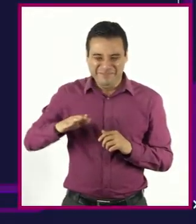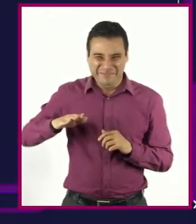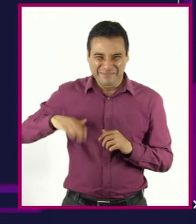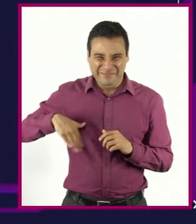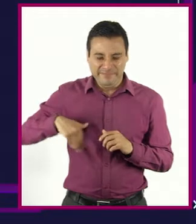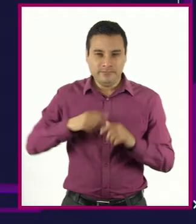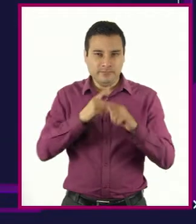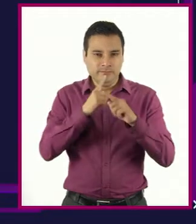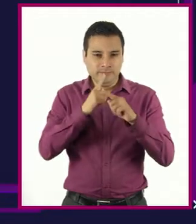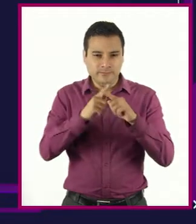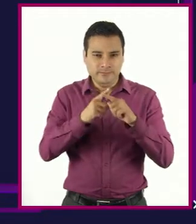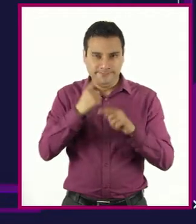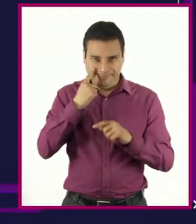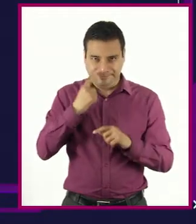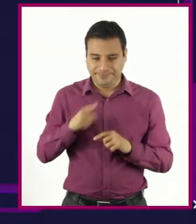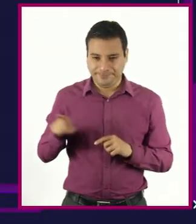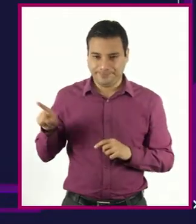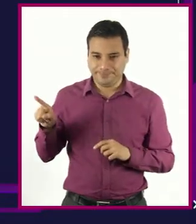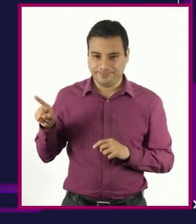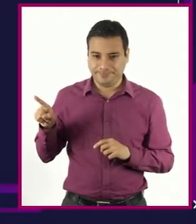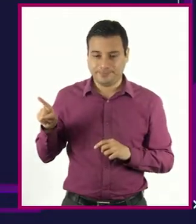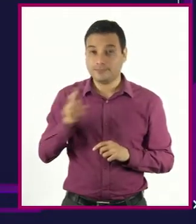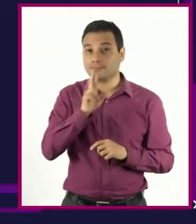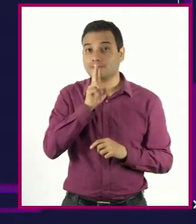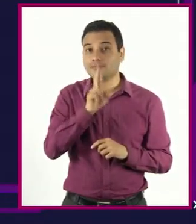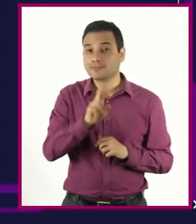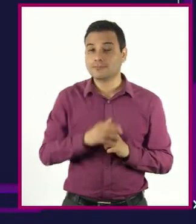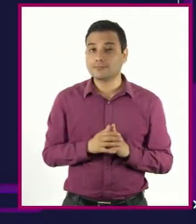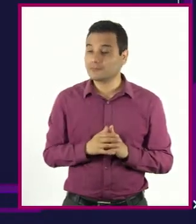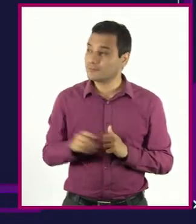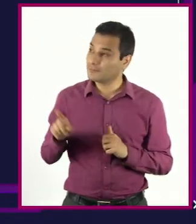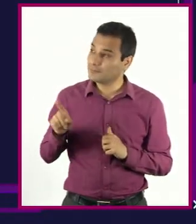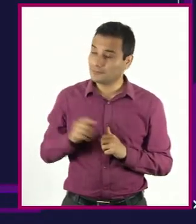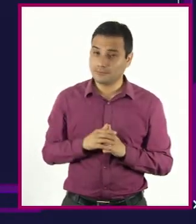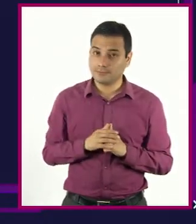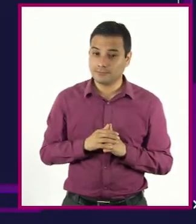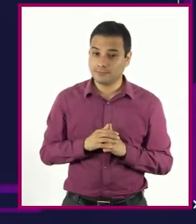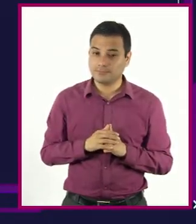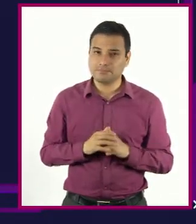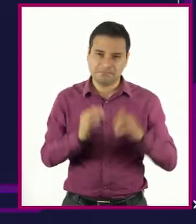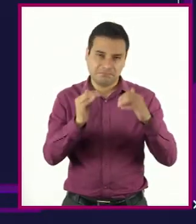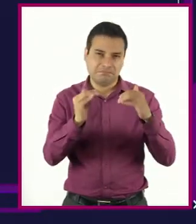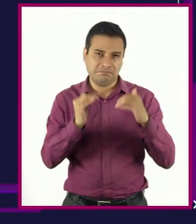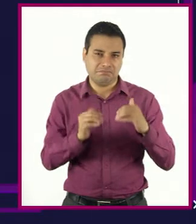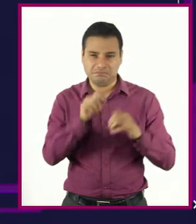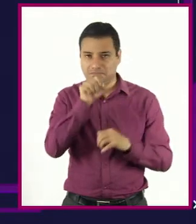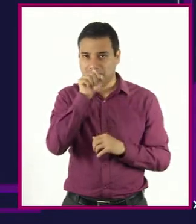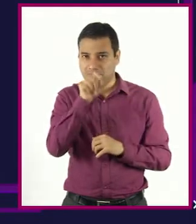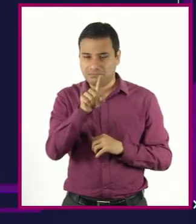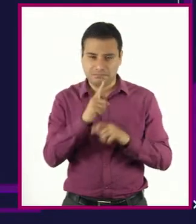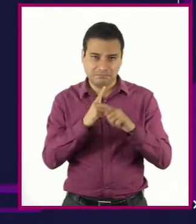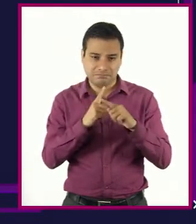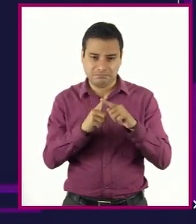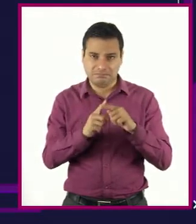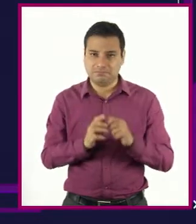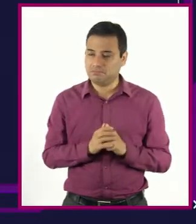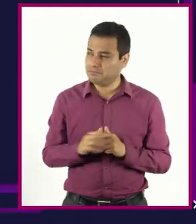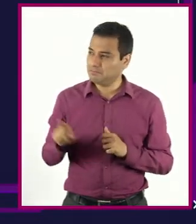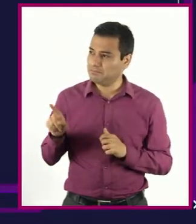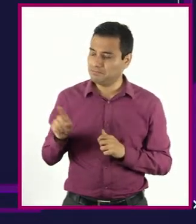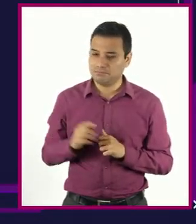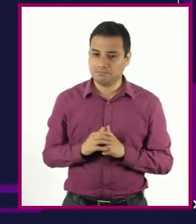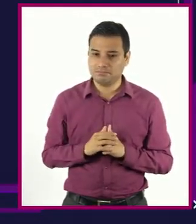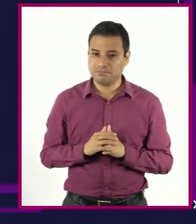multiplica 11 por 12 y el resultado es 132. También se multiplica 8 por 16 y